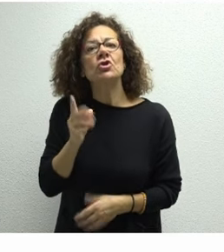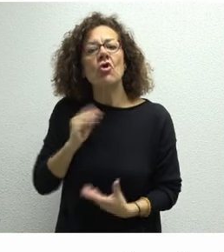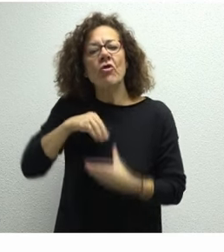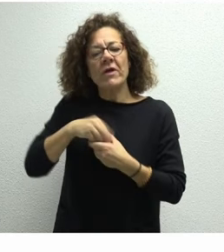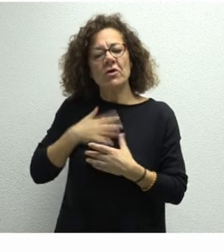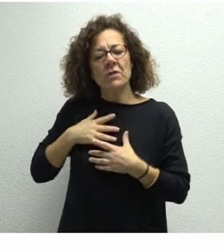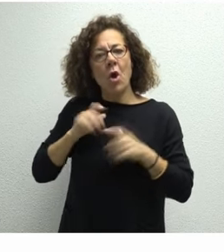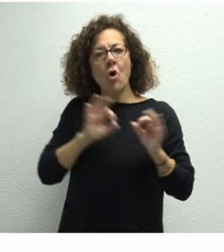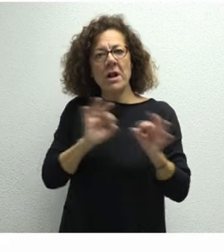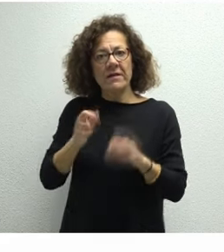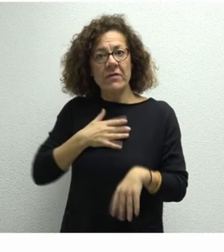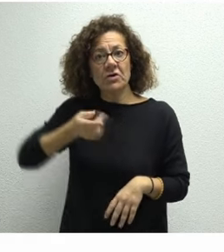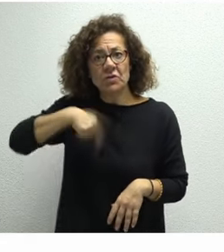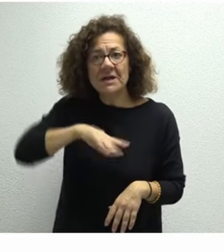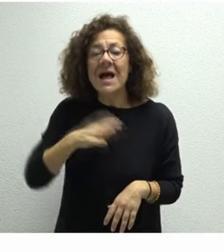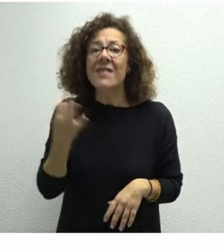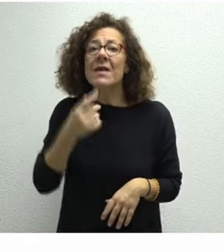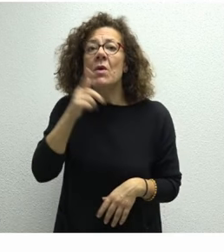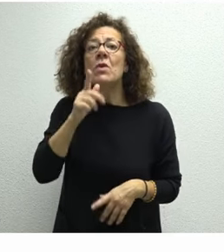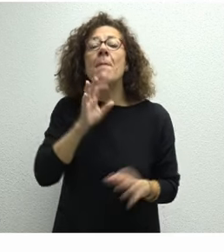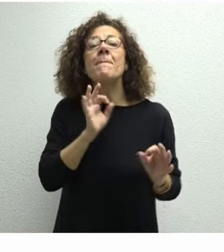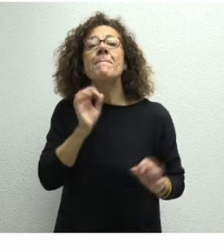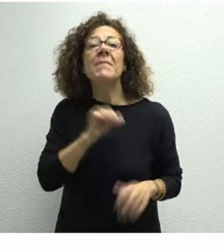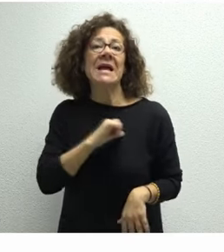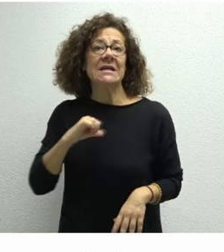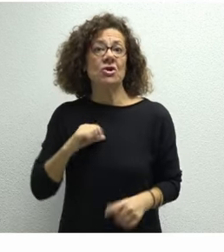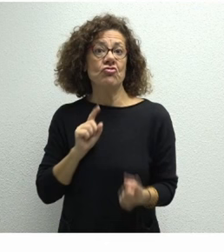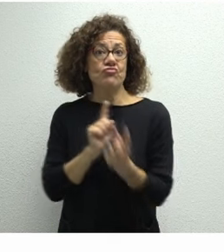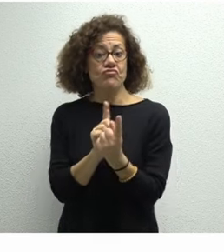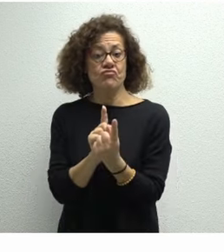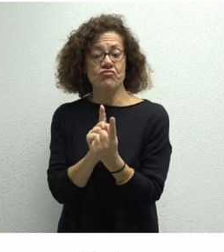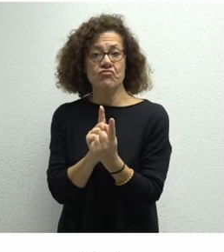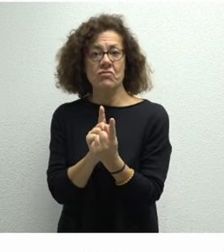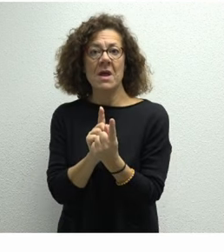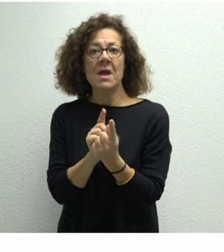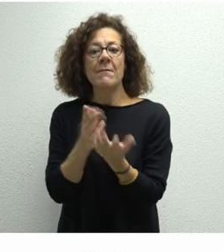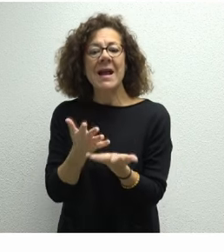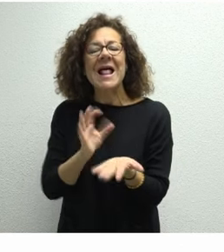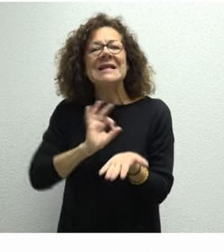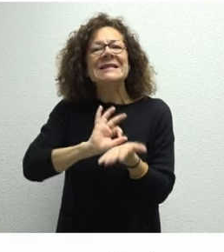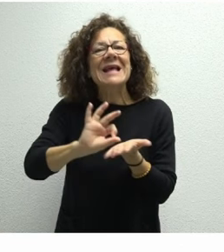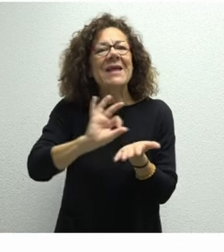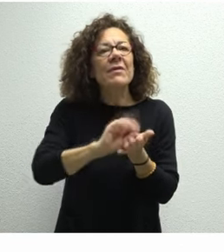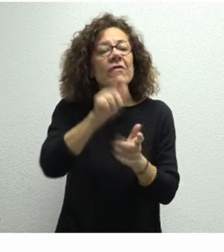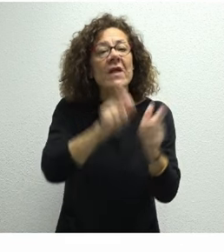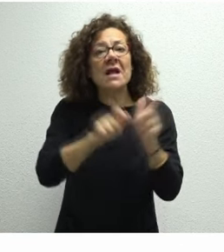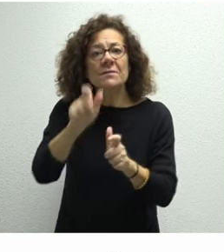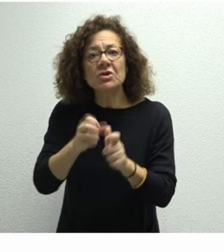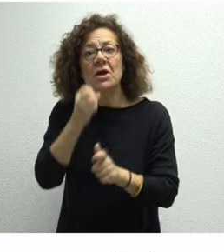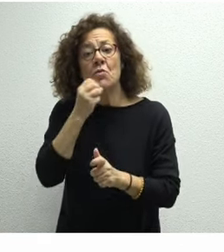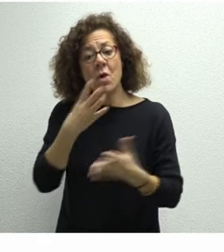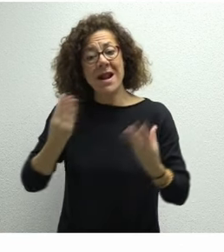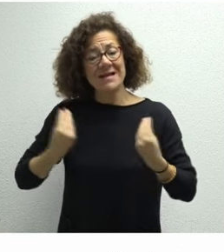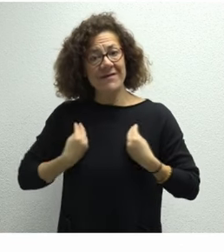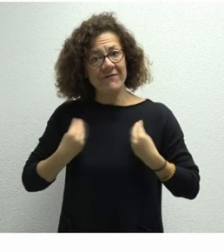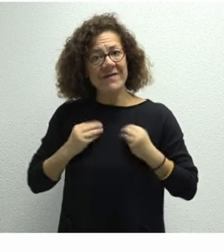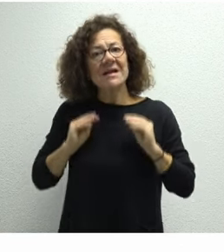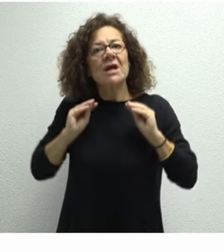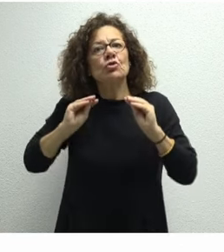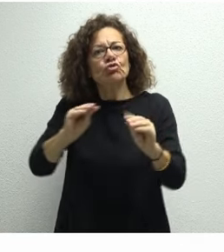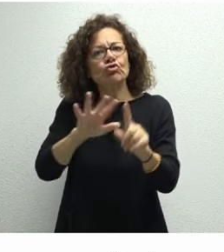organizaciones tiene que ser una personalización que esté al servicio de que las personas tengan buenas vidas en sus